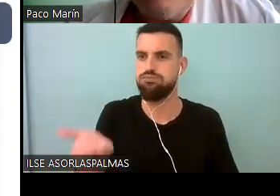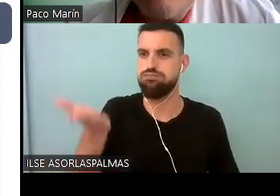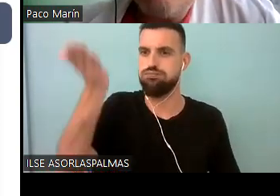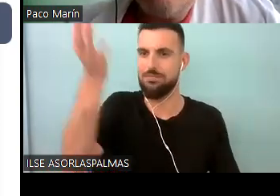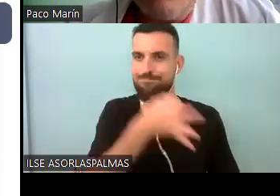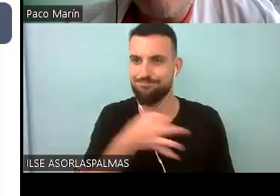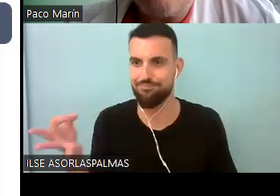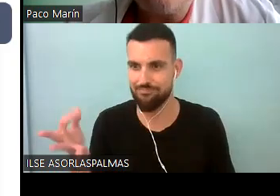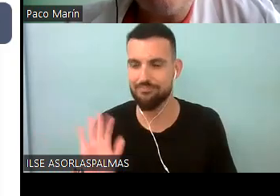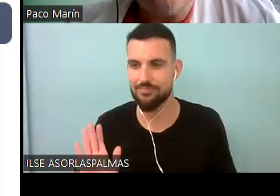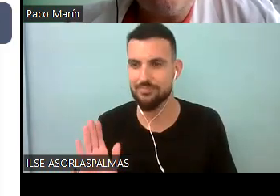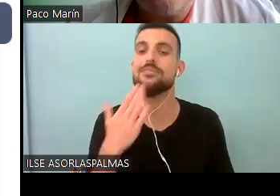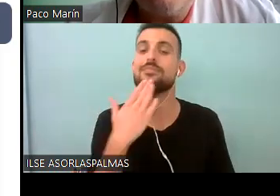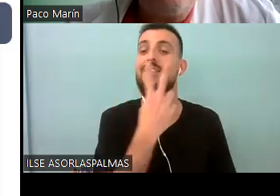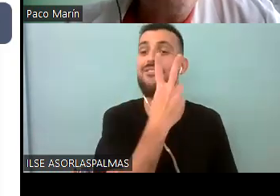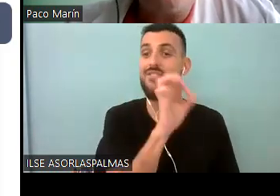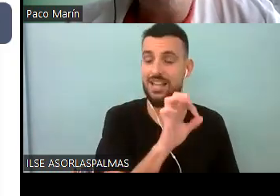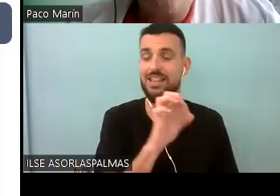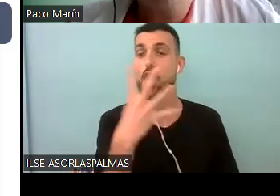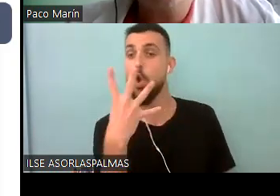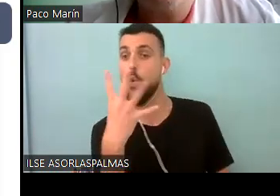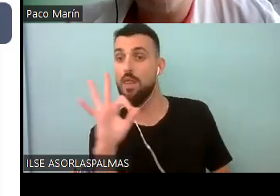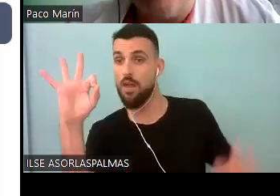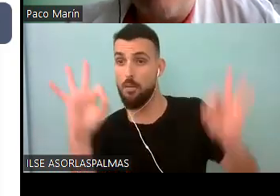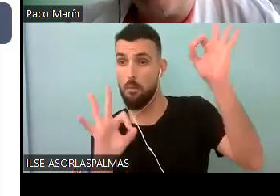un 20 y un 40% de densidad mineral ósea está muy